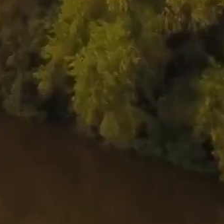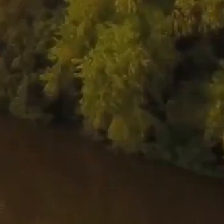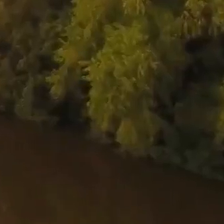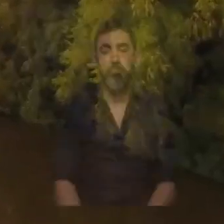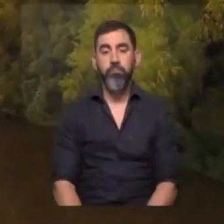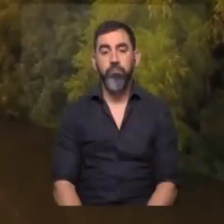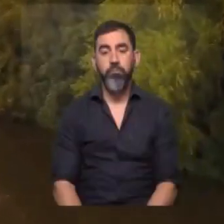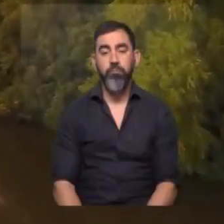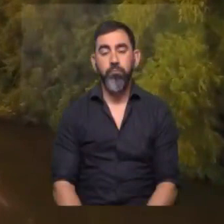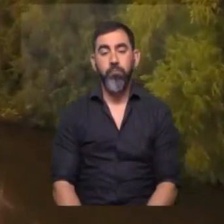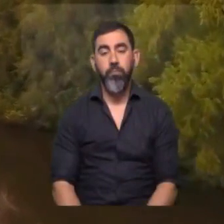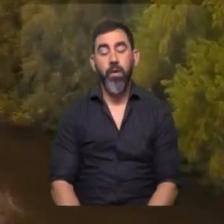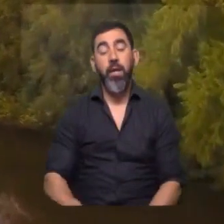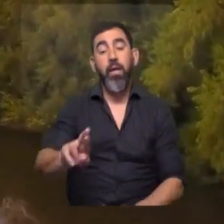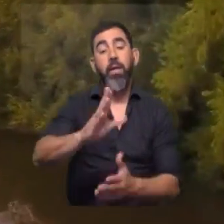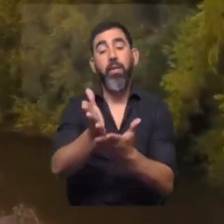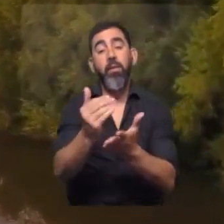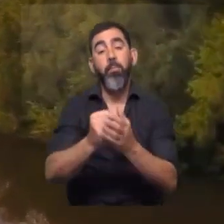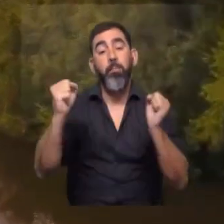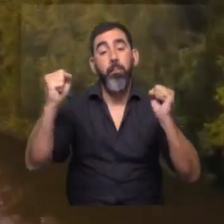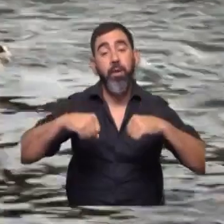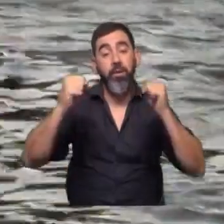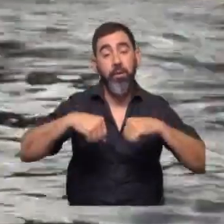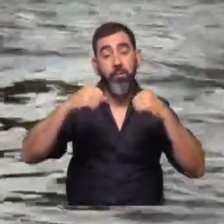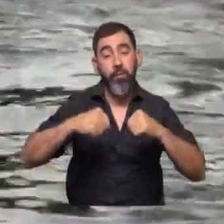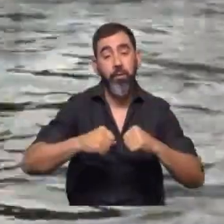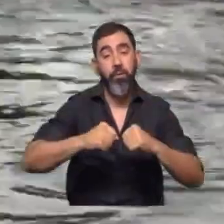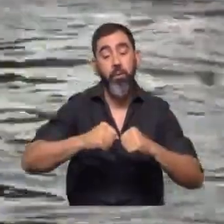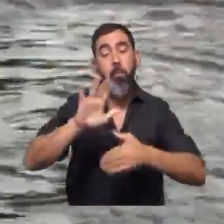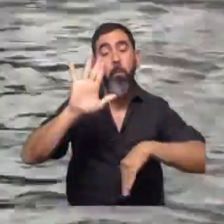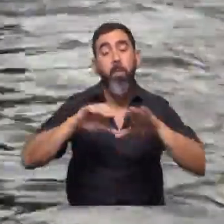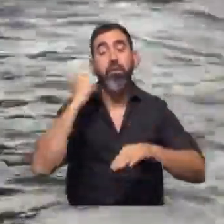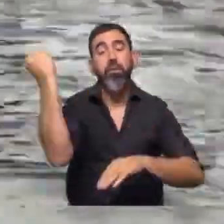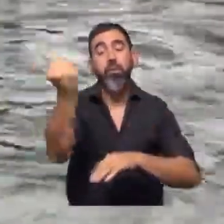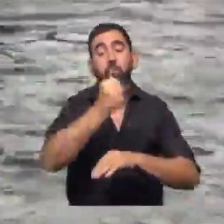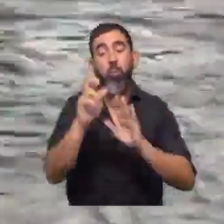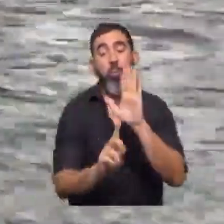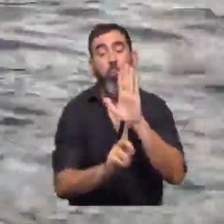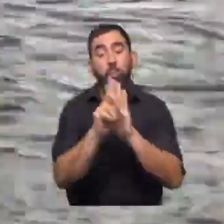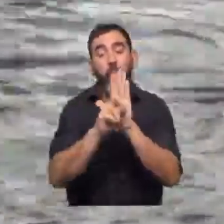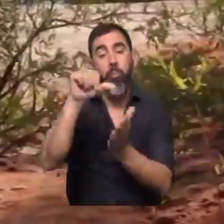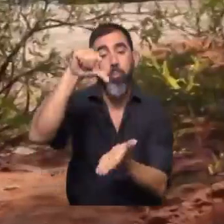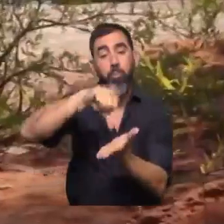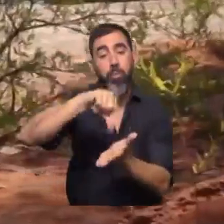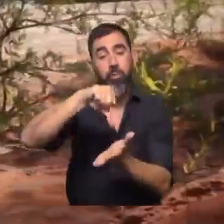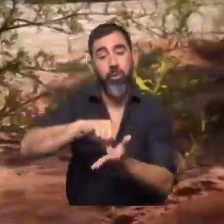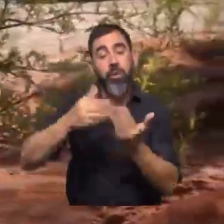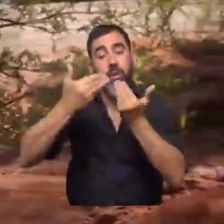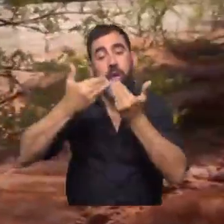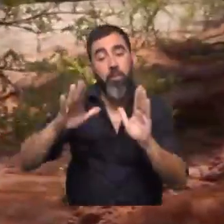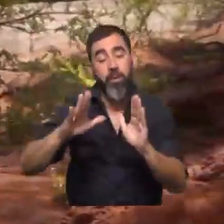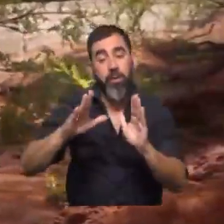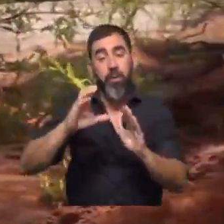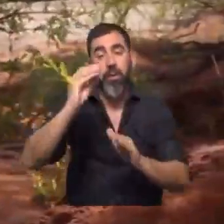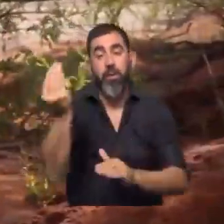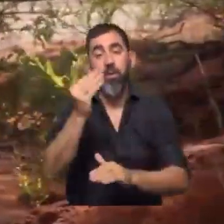El río Queguay, ubicado en el departamento de Paysandú, es uno de los más importantes del norte del país. Nace en la Cuchilla